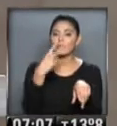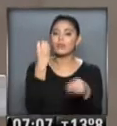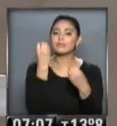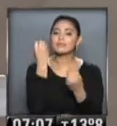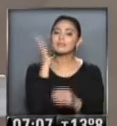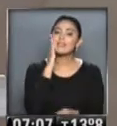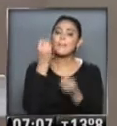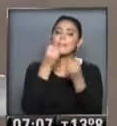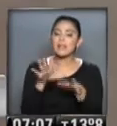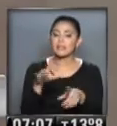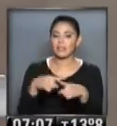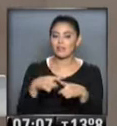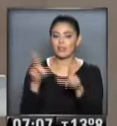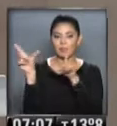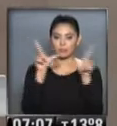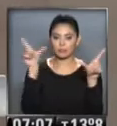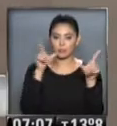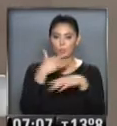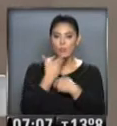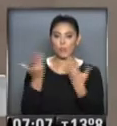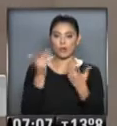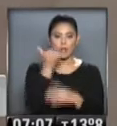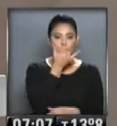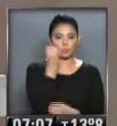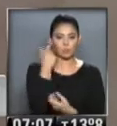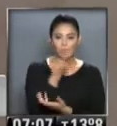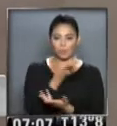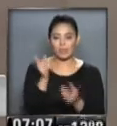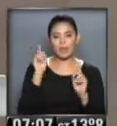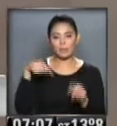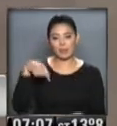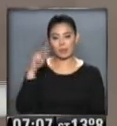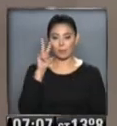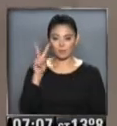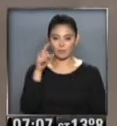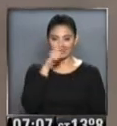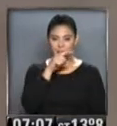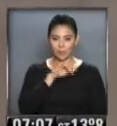con transmisión especial de la televisión pública y de Visión 7.